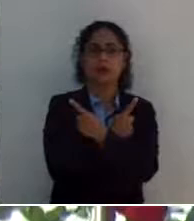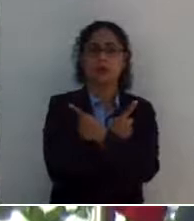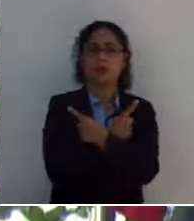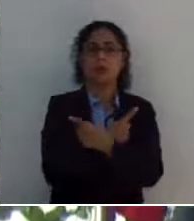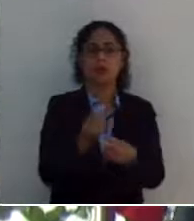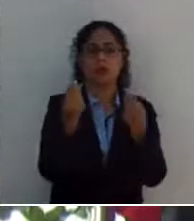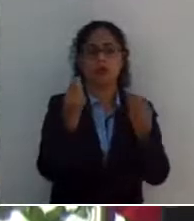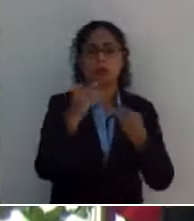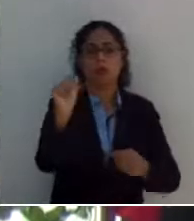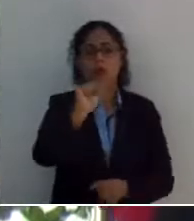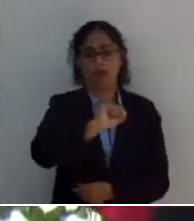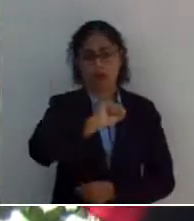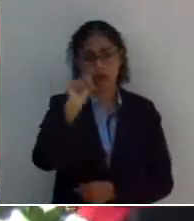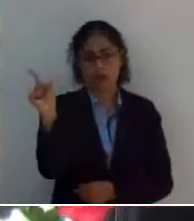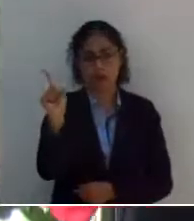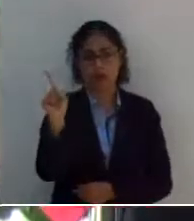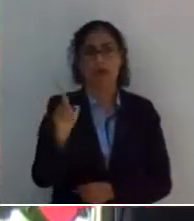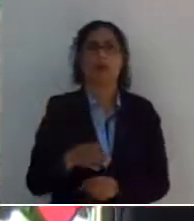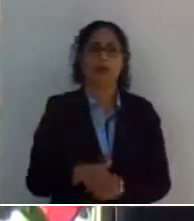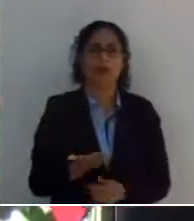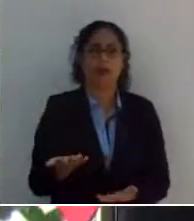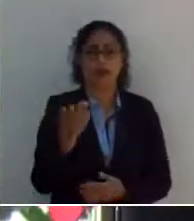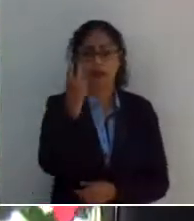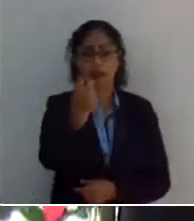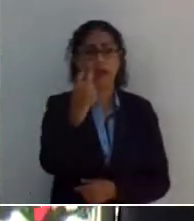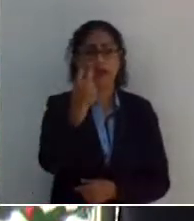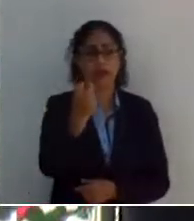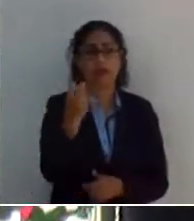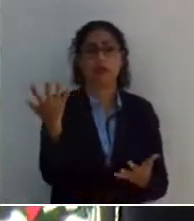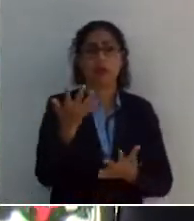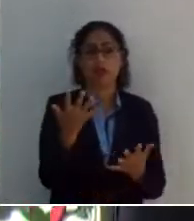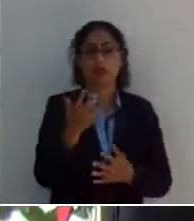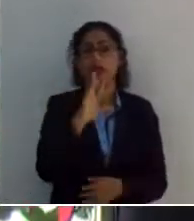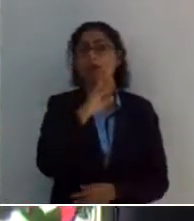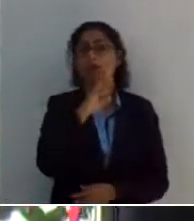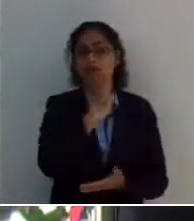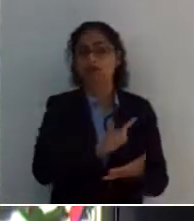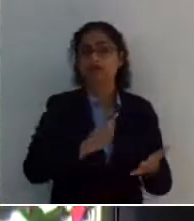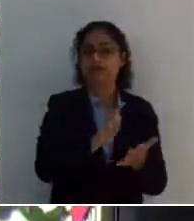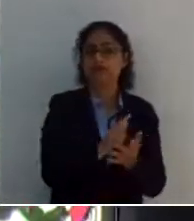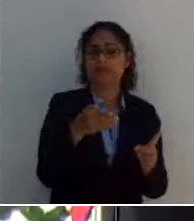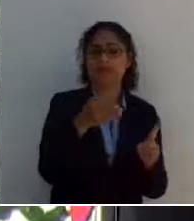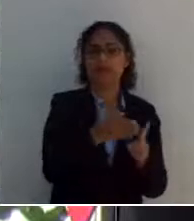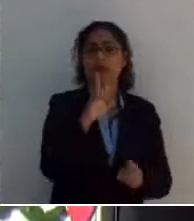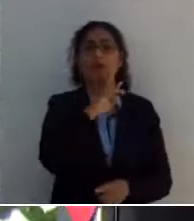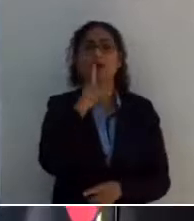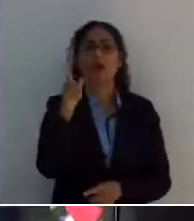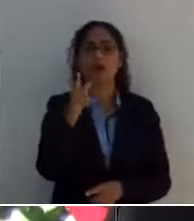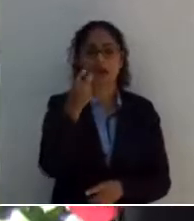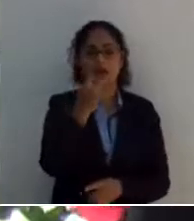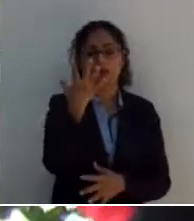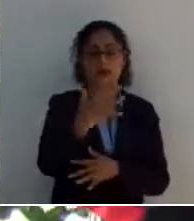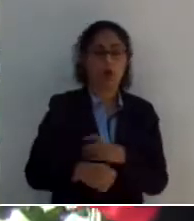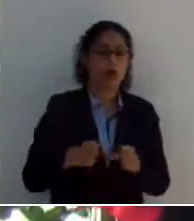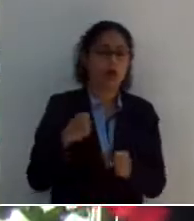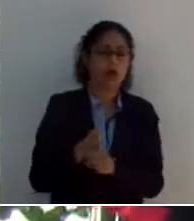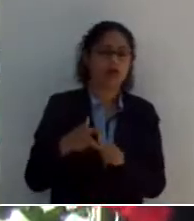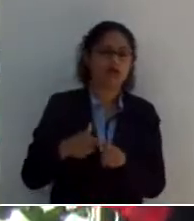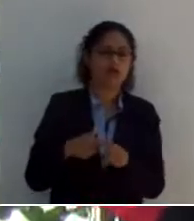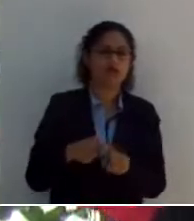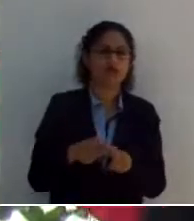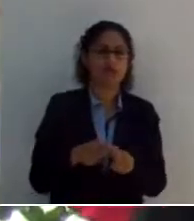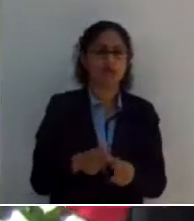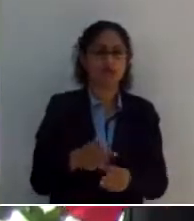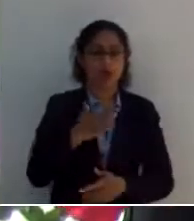con profesionalismo. Y eso es lo que nos hemos dedicado a hacer en estos últimos 5 años. Nunca